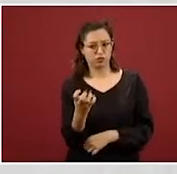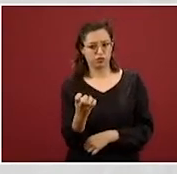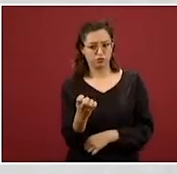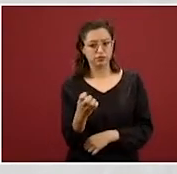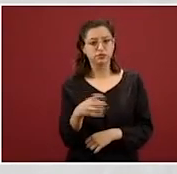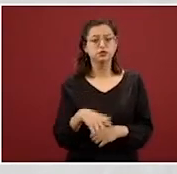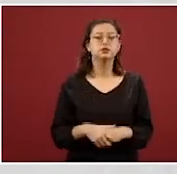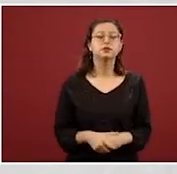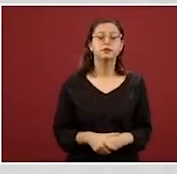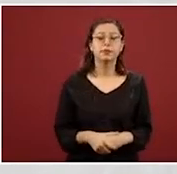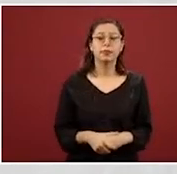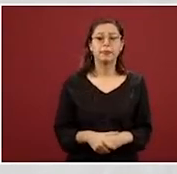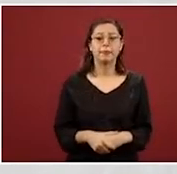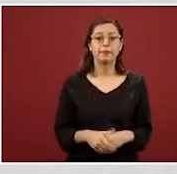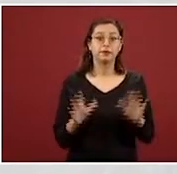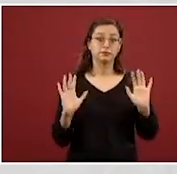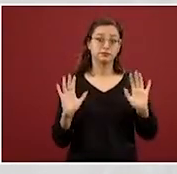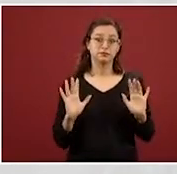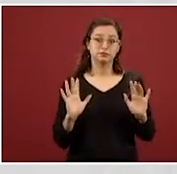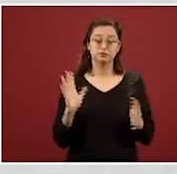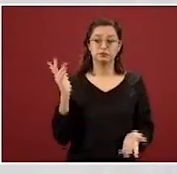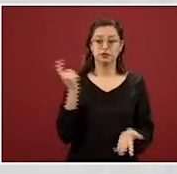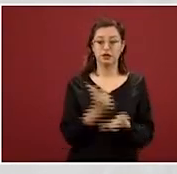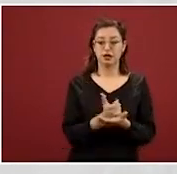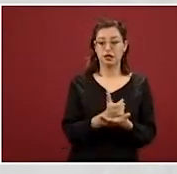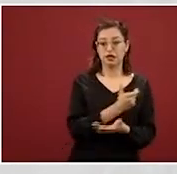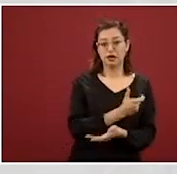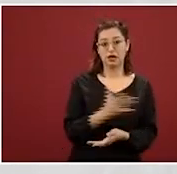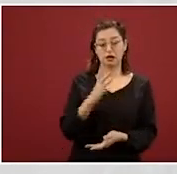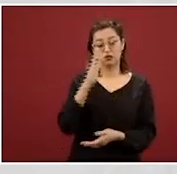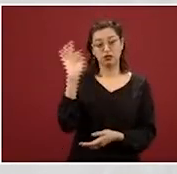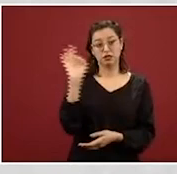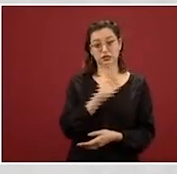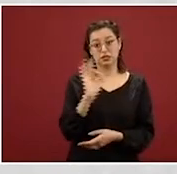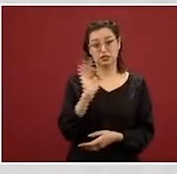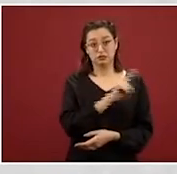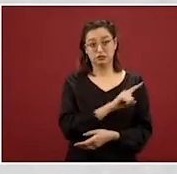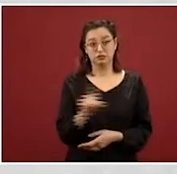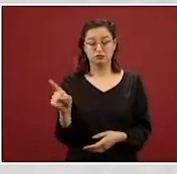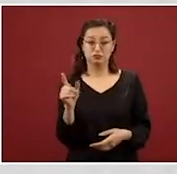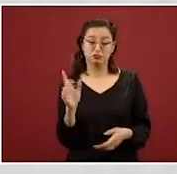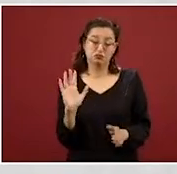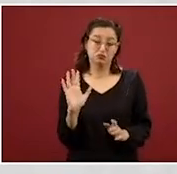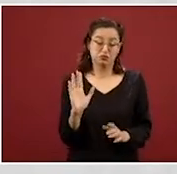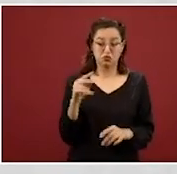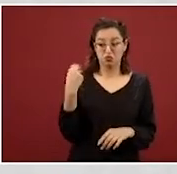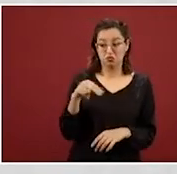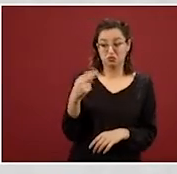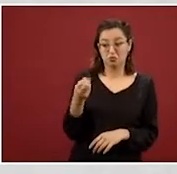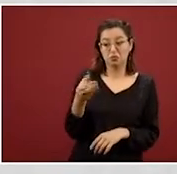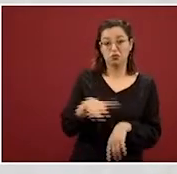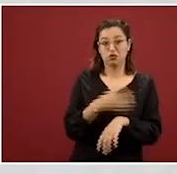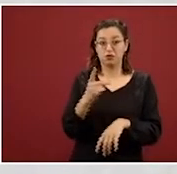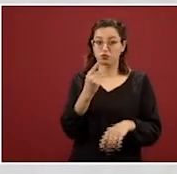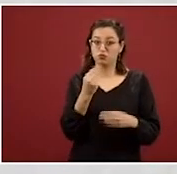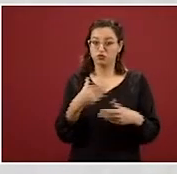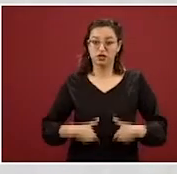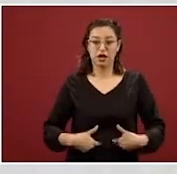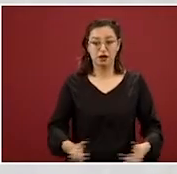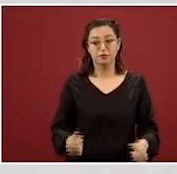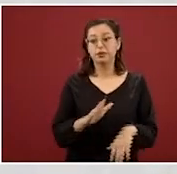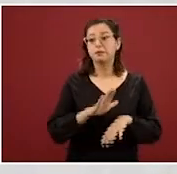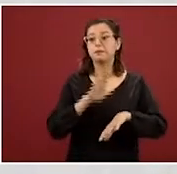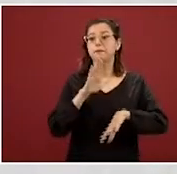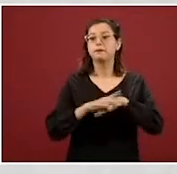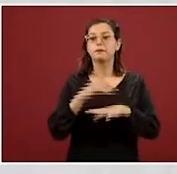4.31 pesos. Yo tenían hambre cuando le pusieron el nombre a la empresa. Y Operadora Combustibles Villafuerte en